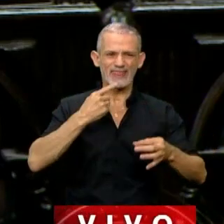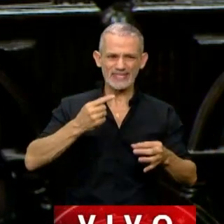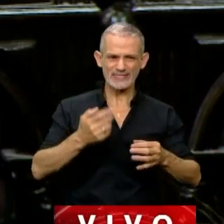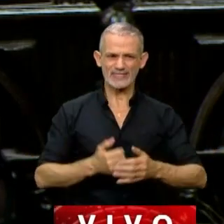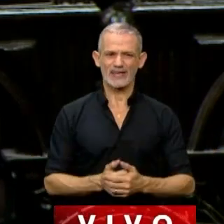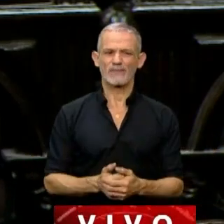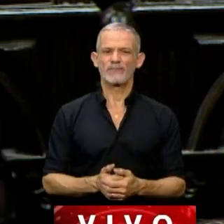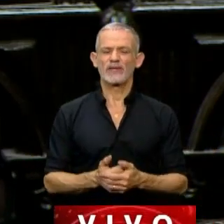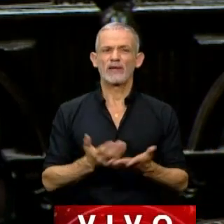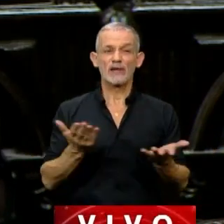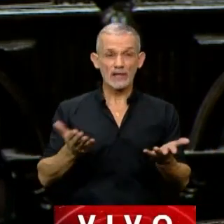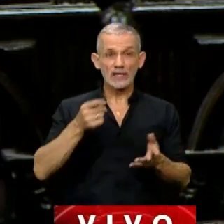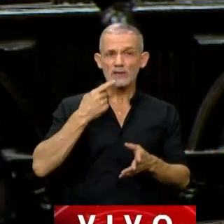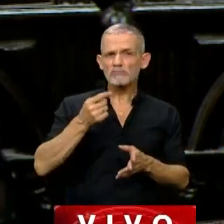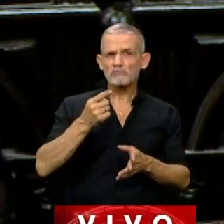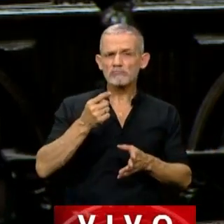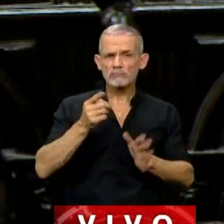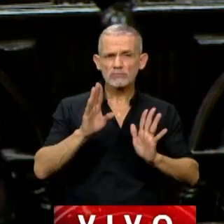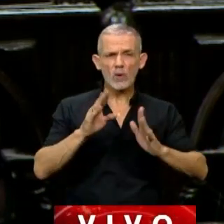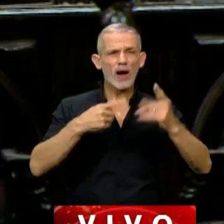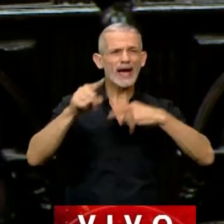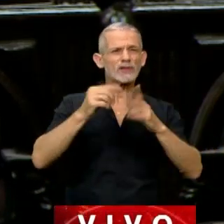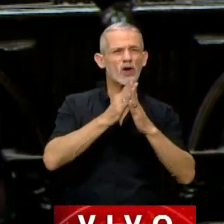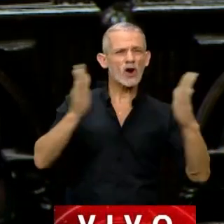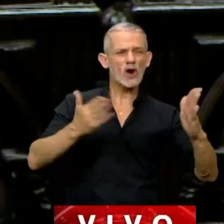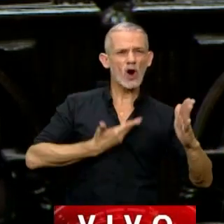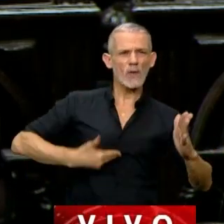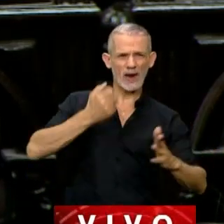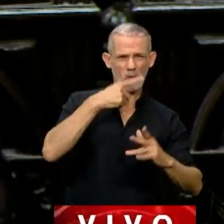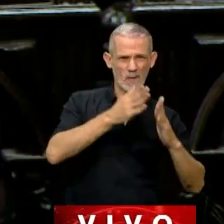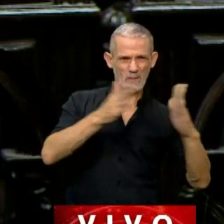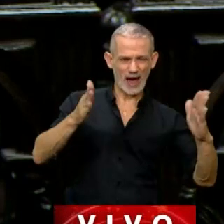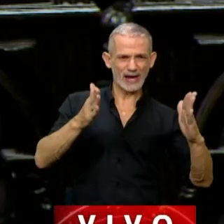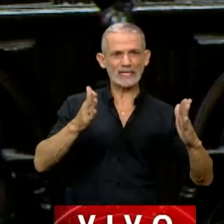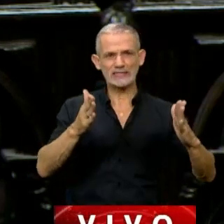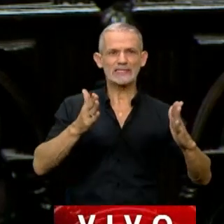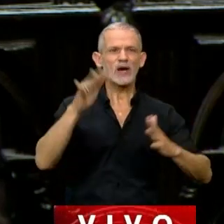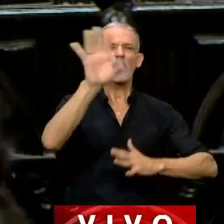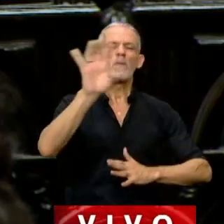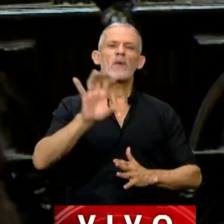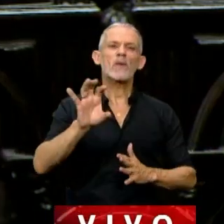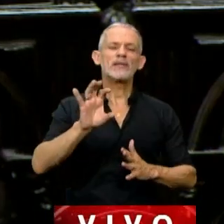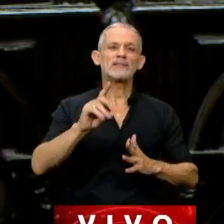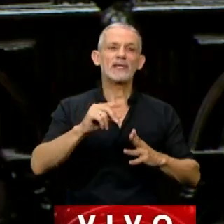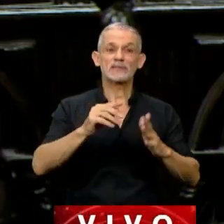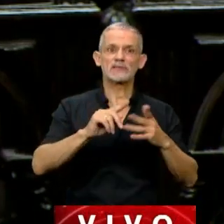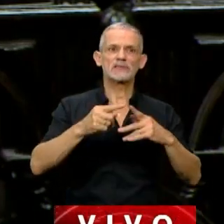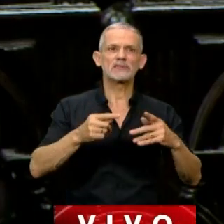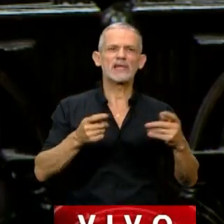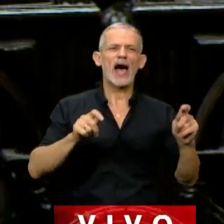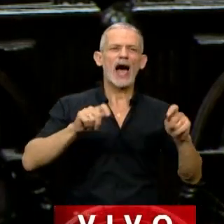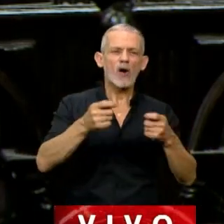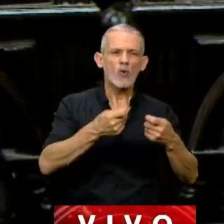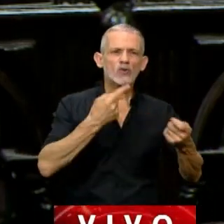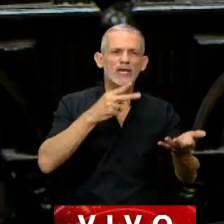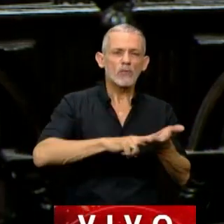gestión anterior de la gestión del gobierno anterior condicionó a las provincias con metas de ajuste fiscal